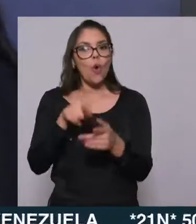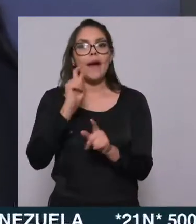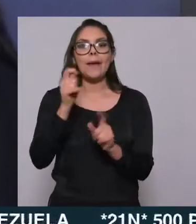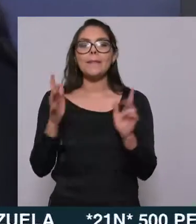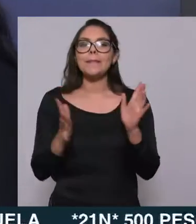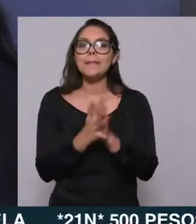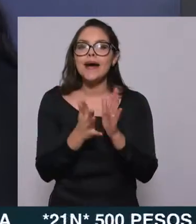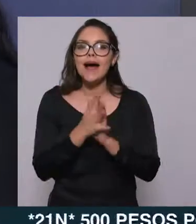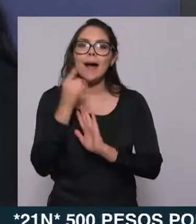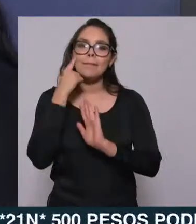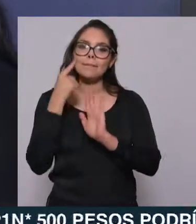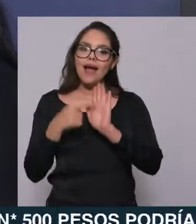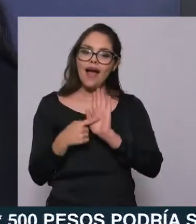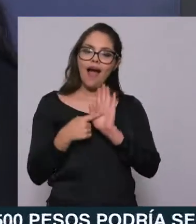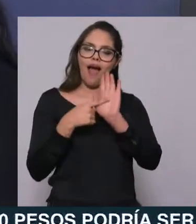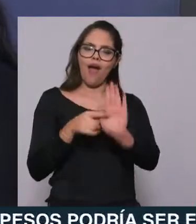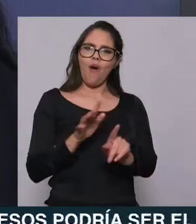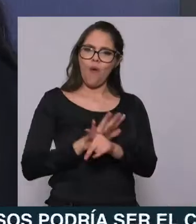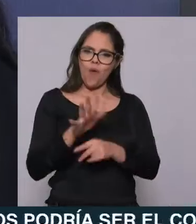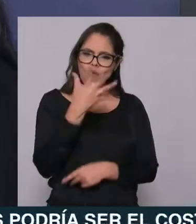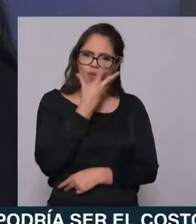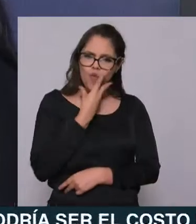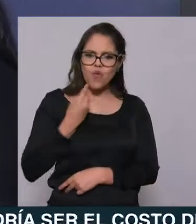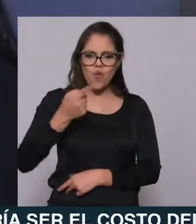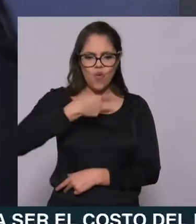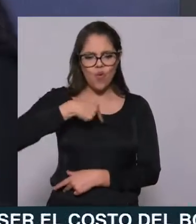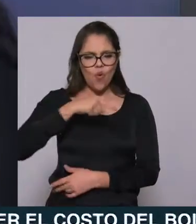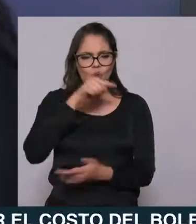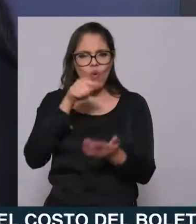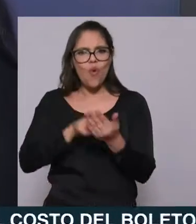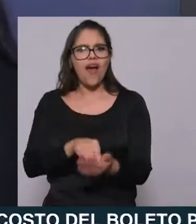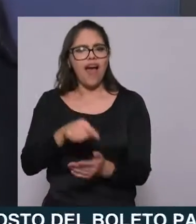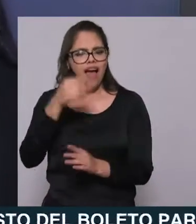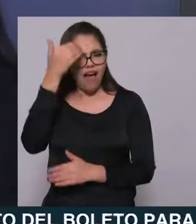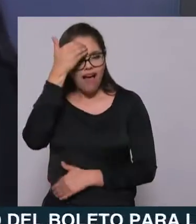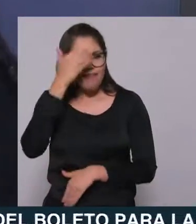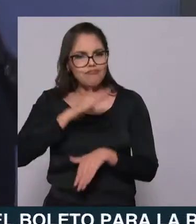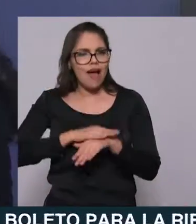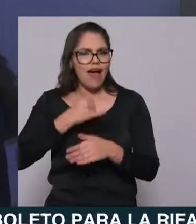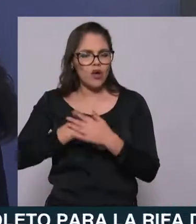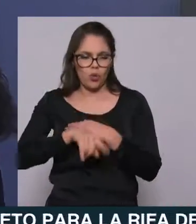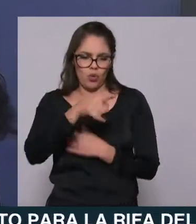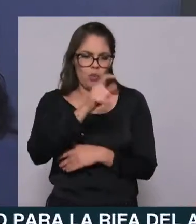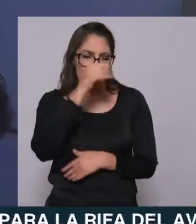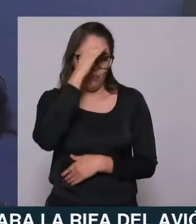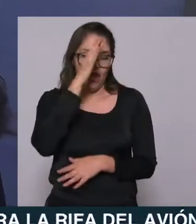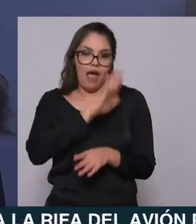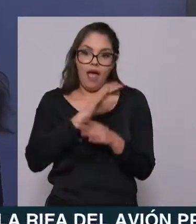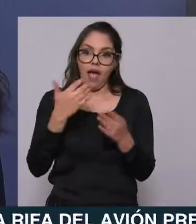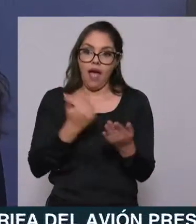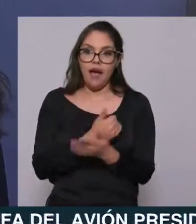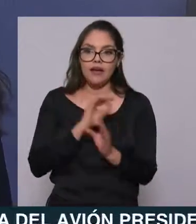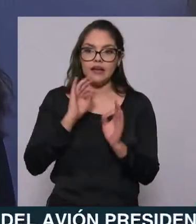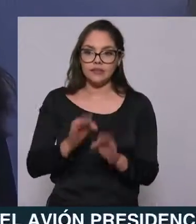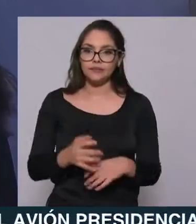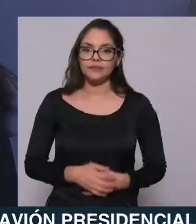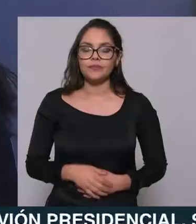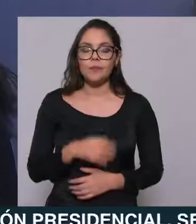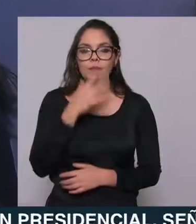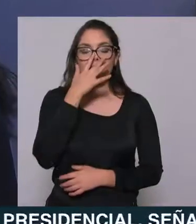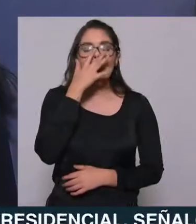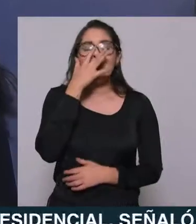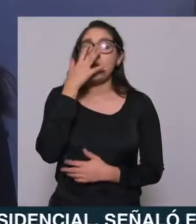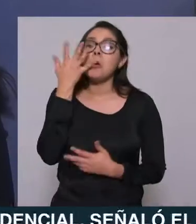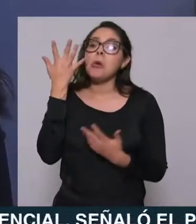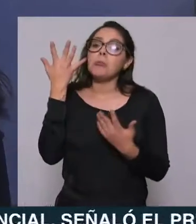participan para dar a conocer todo lo bueno que hay en la región de donde ustedes provienen. ¿Qué es lo que significa, por ejemplo, para ti que ya obtuviste un triunfo? Pues mira,